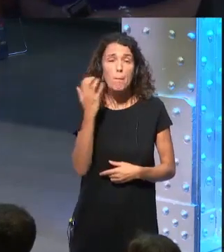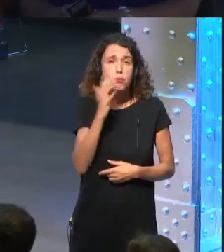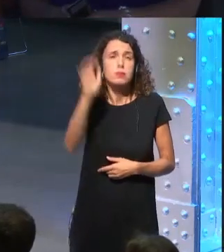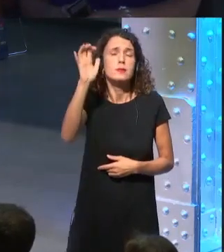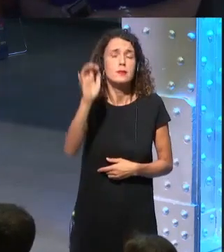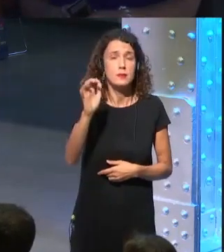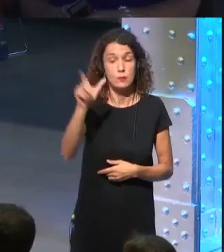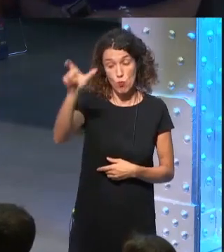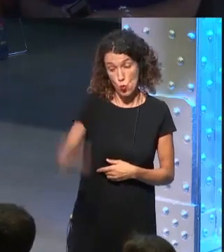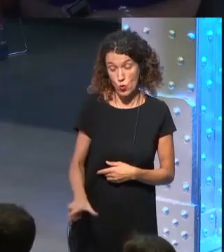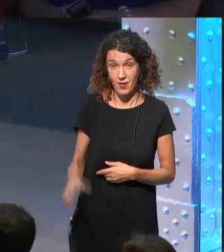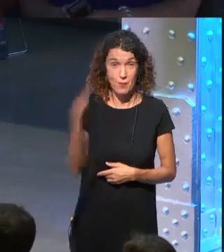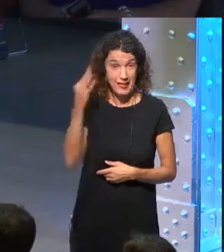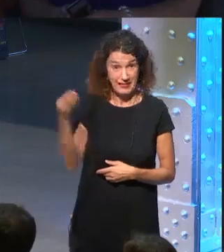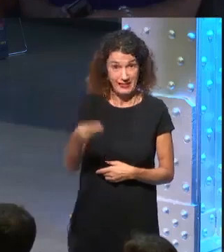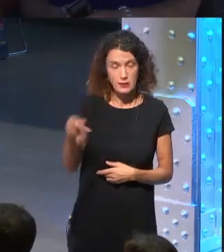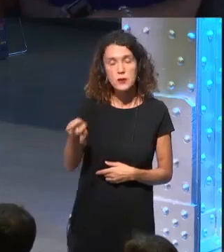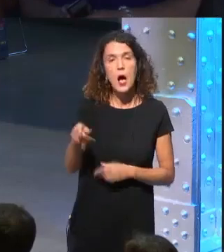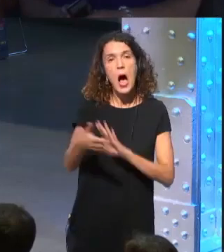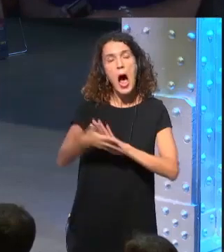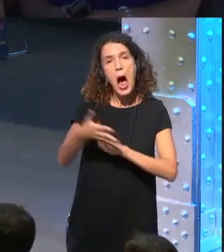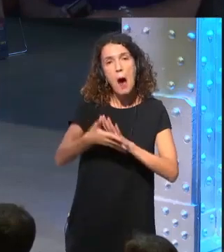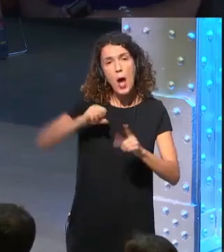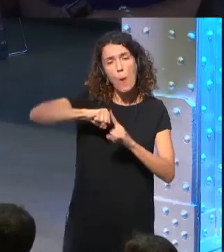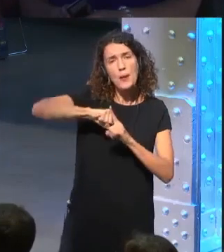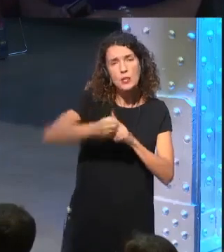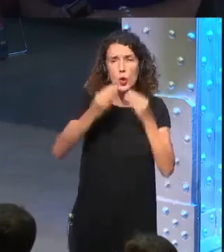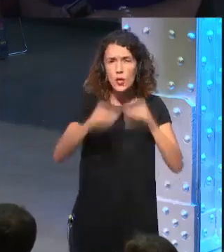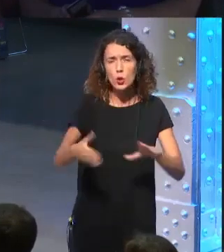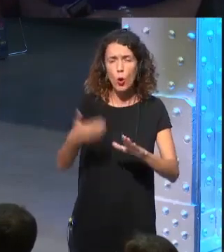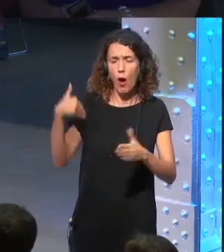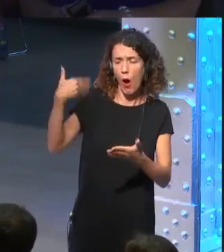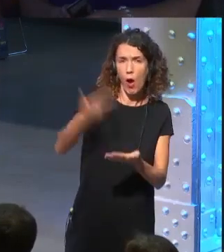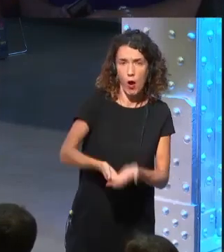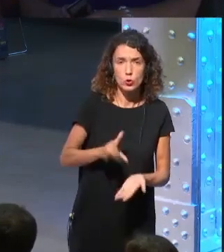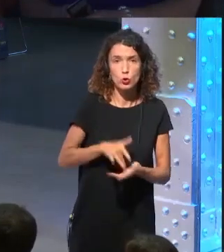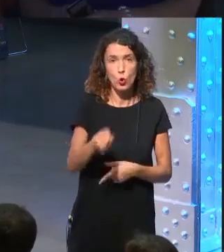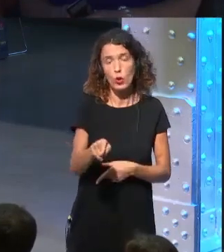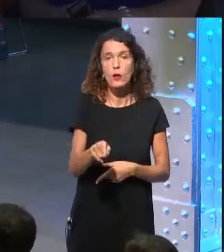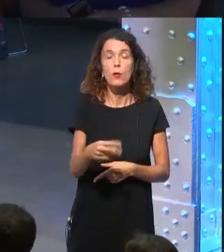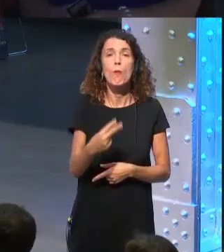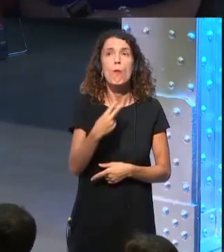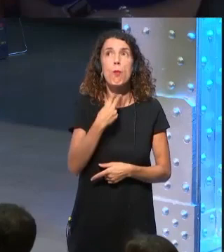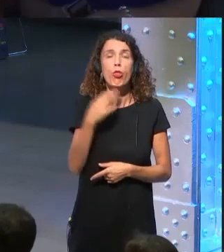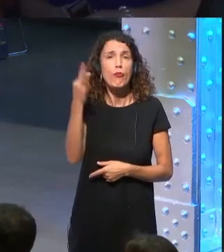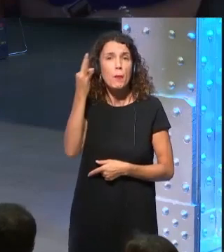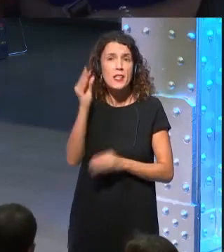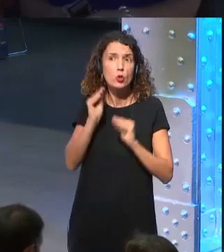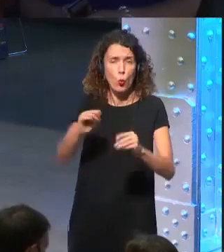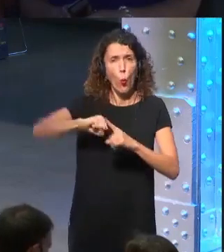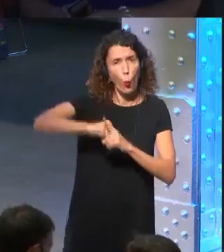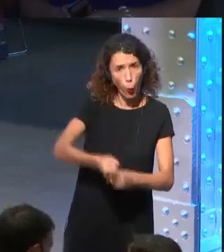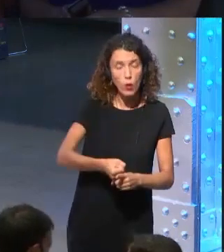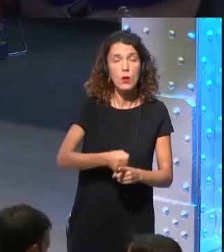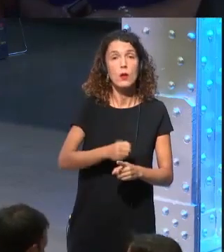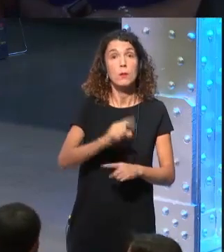es que ella ha decidido hablar sobre la opresión histórica ejercida sobre la voz femenina, pero se